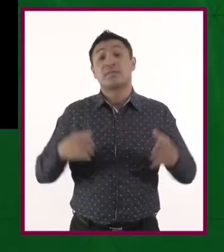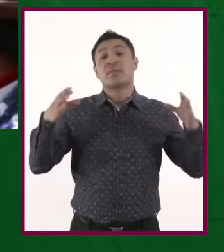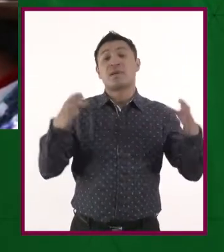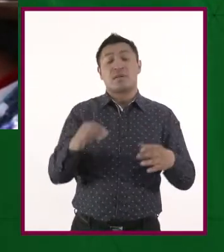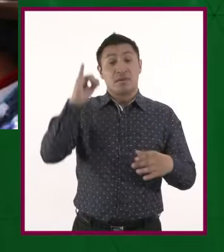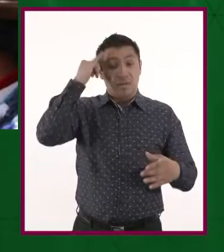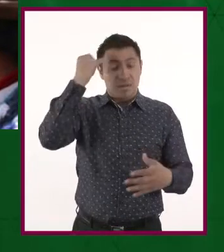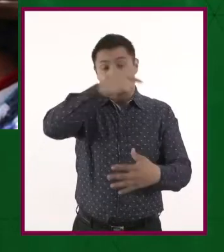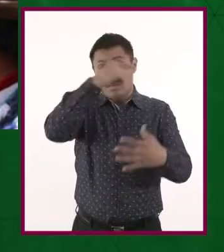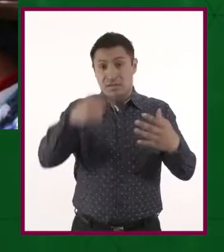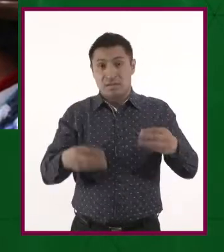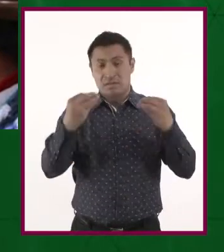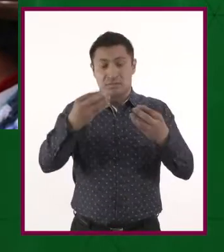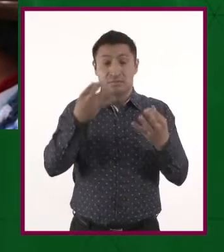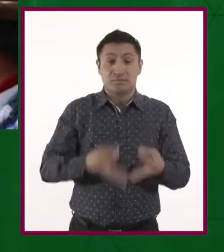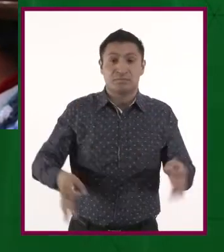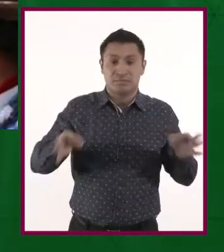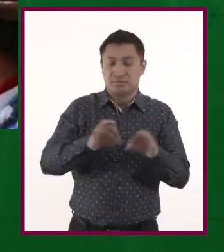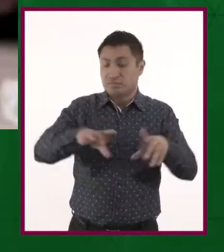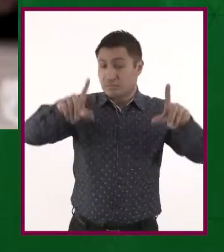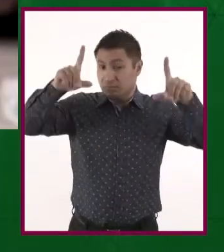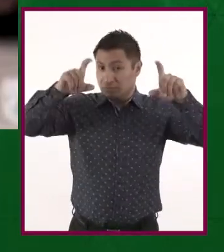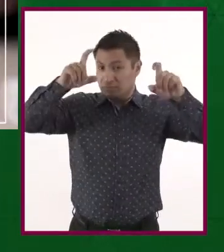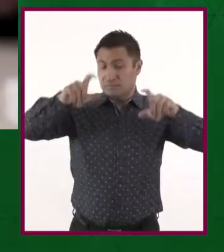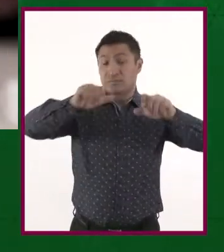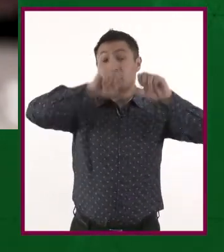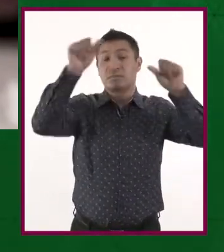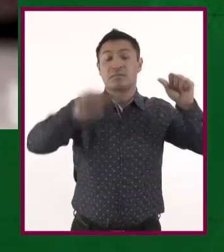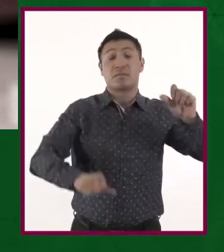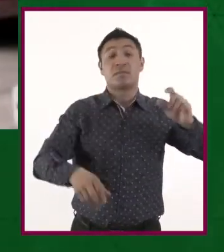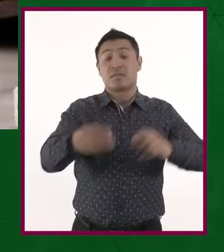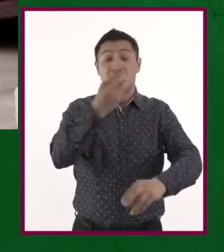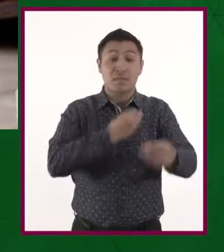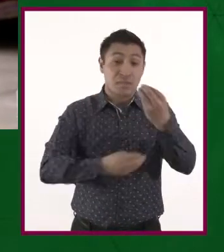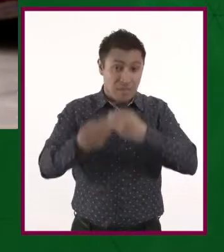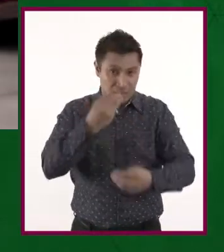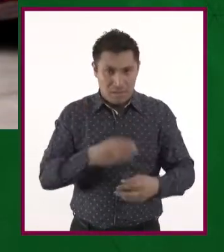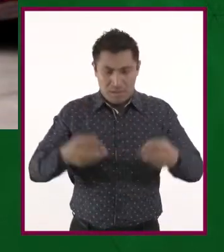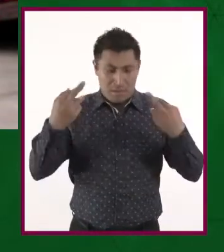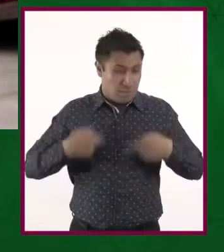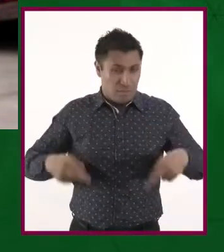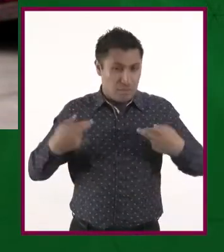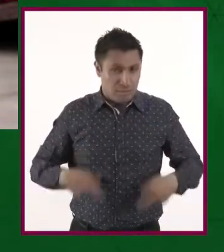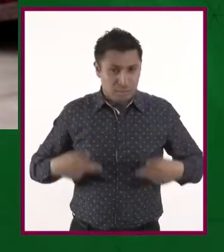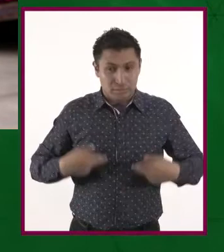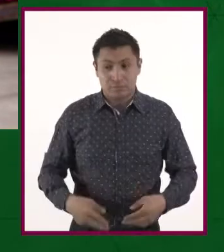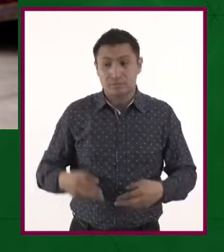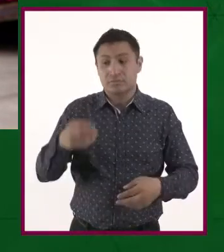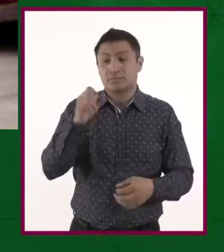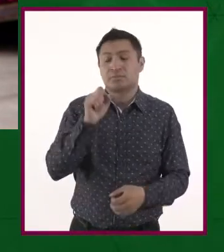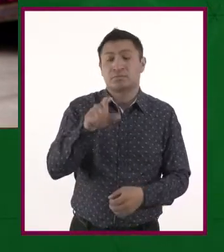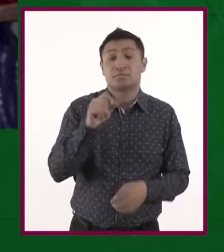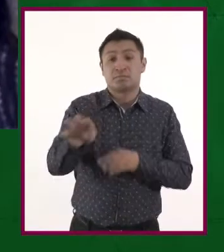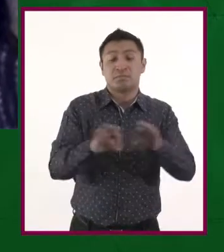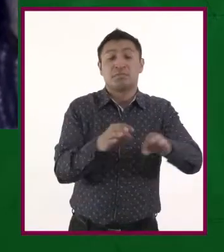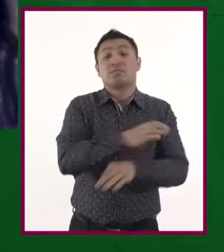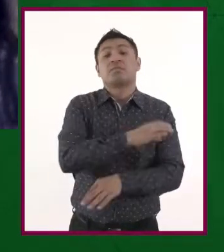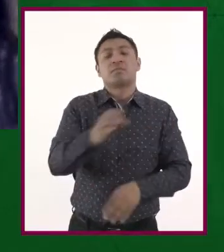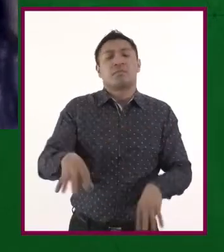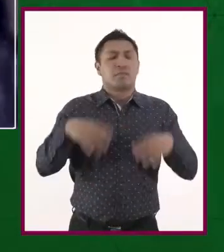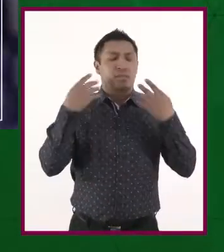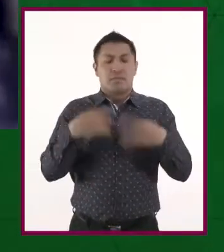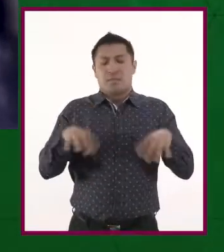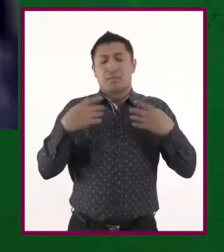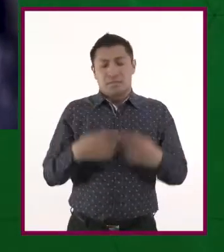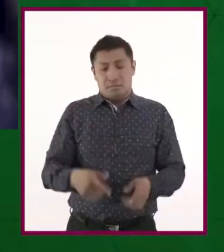tema muy común en la fotografía. Su artesanía, su gastronomía, su vestimenta y hasta su agricultura han